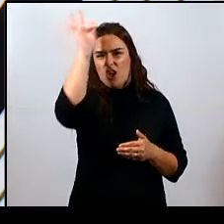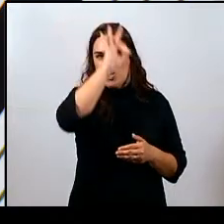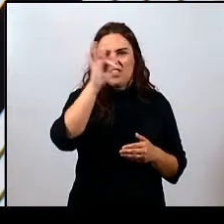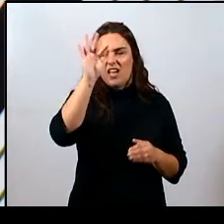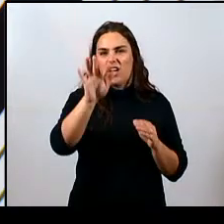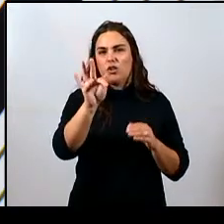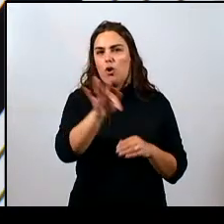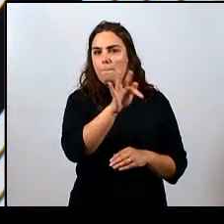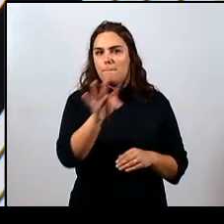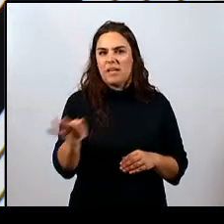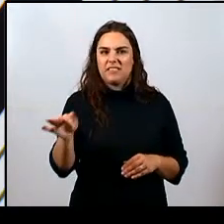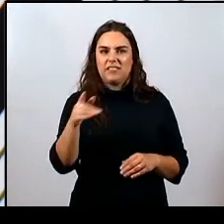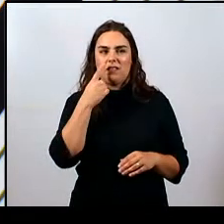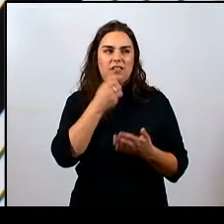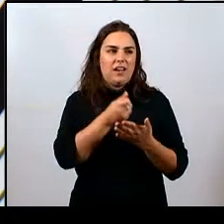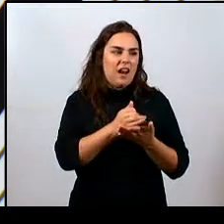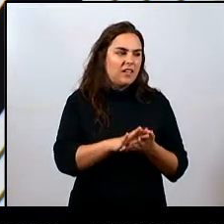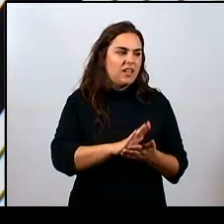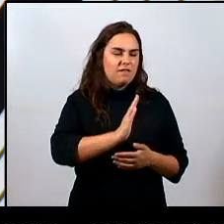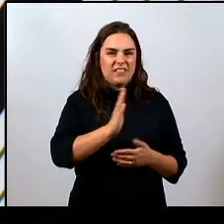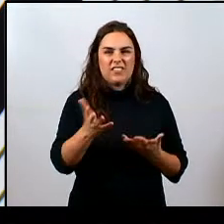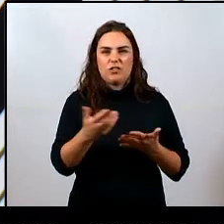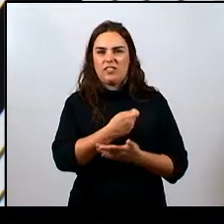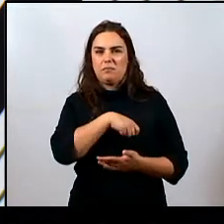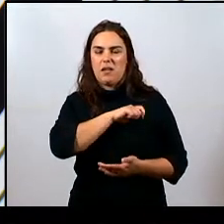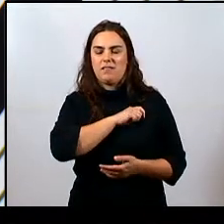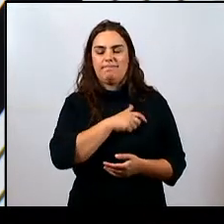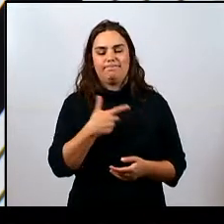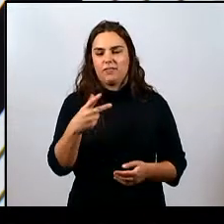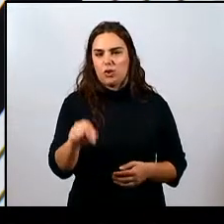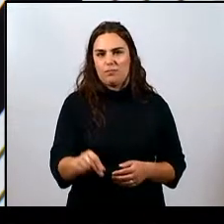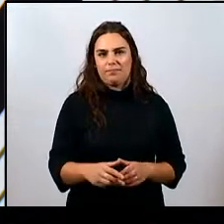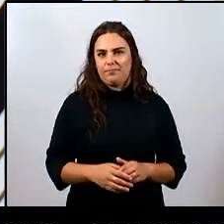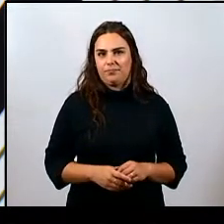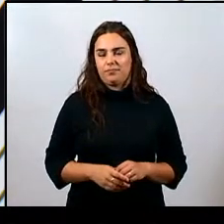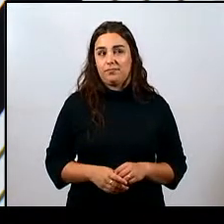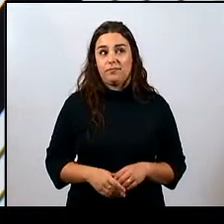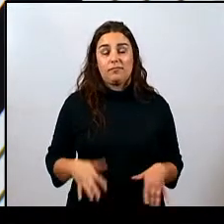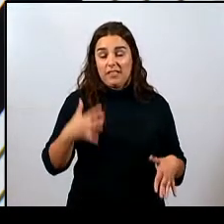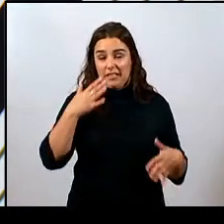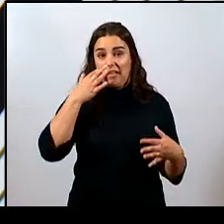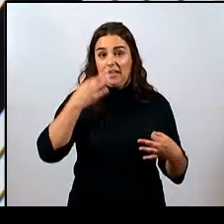y crear gratuitamente tanto daño a toda España. Creo que